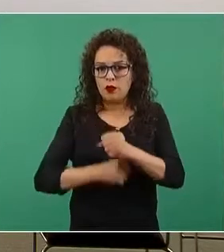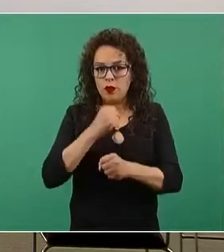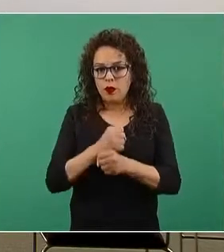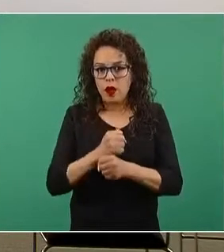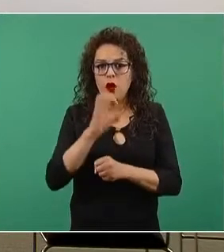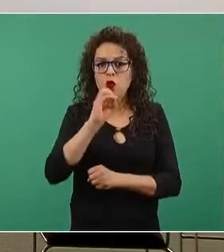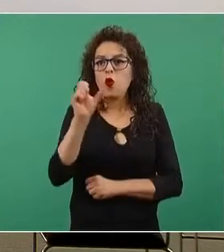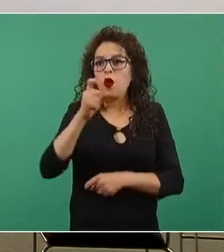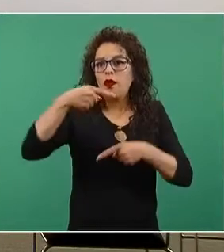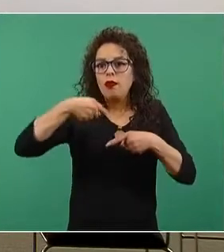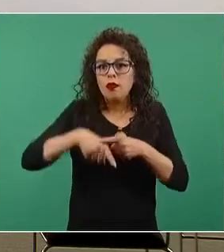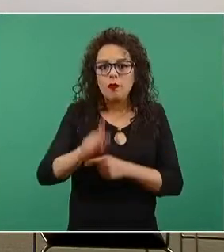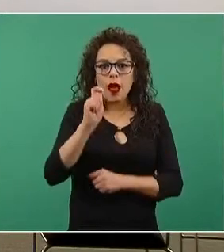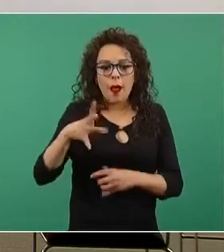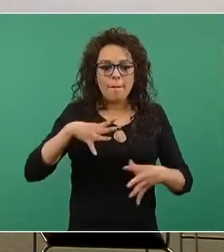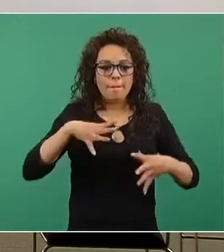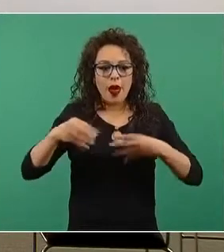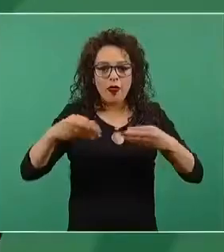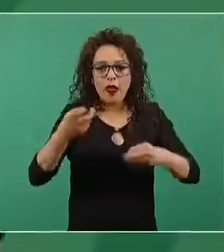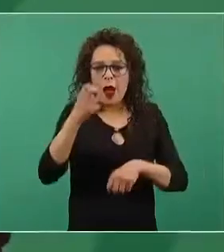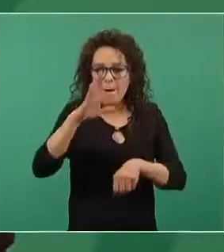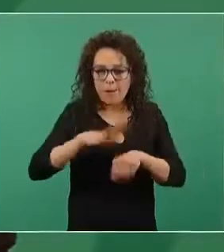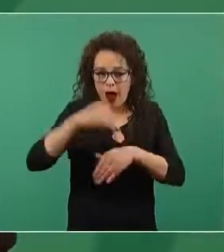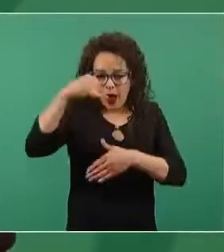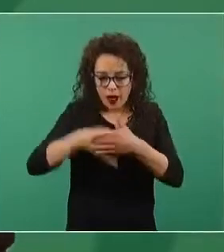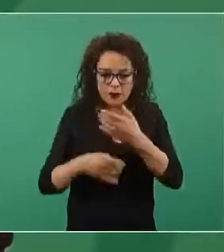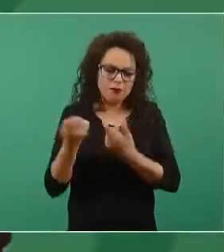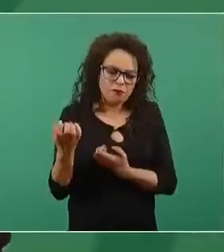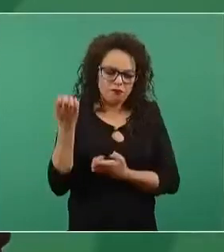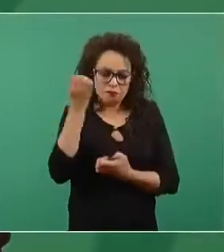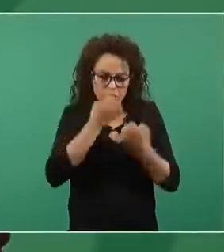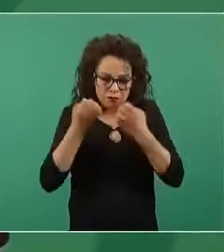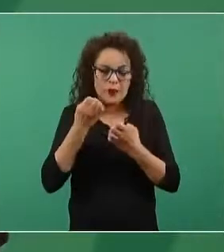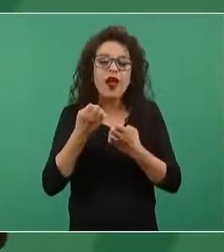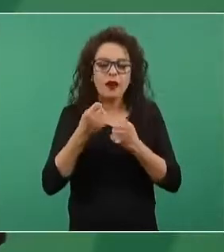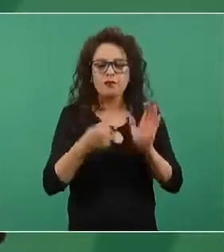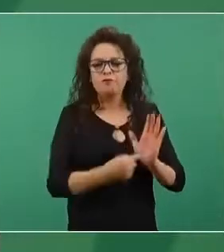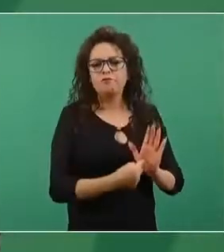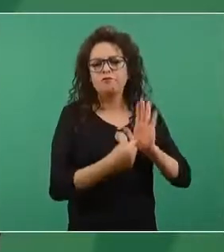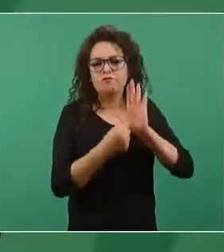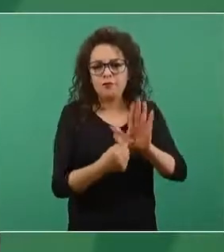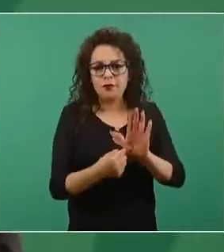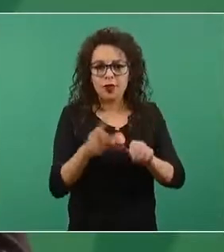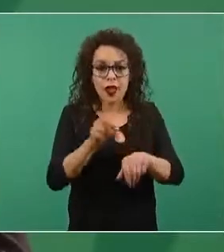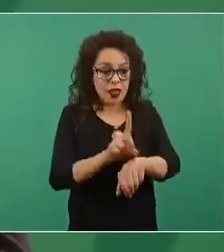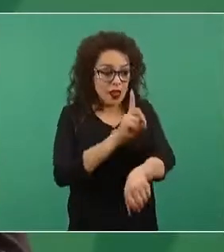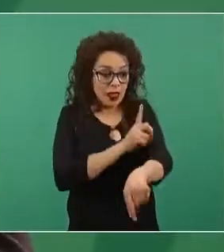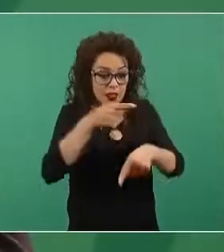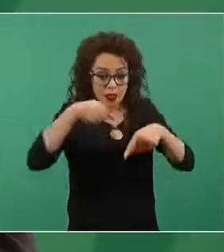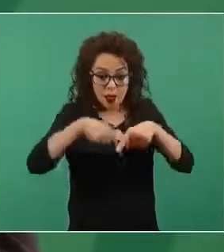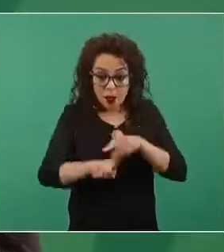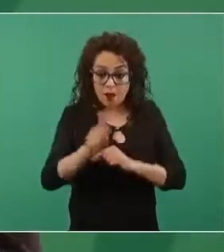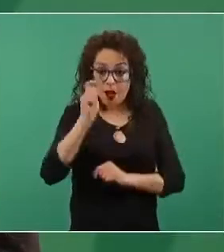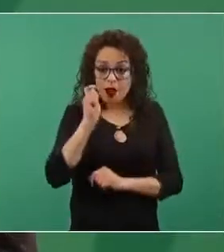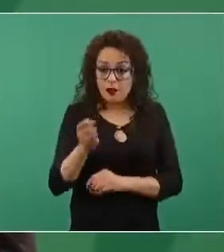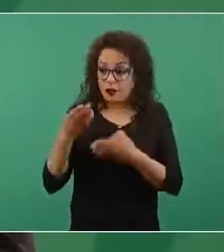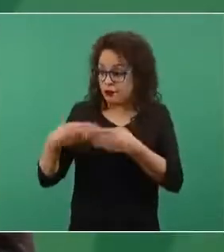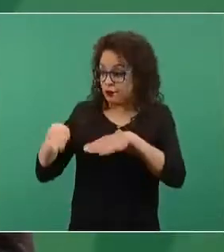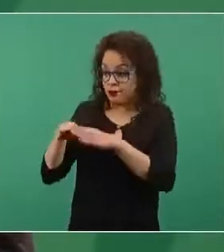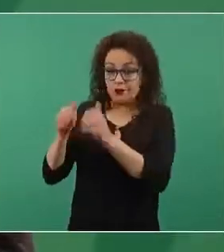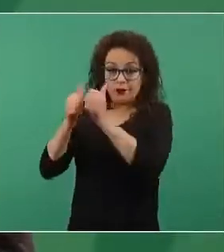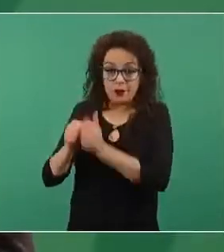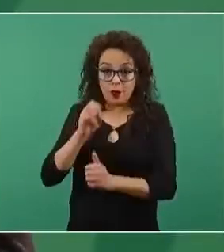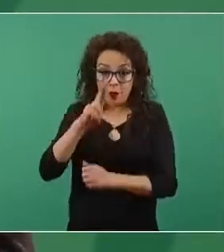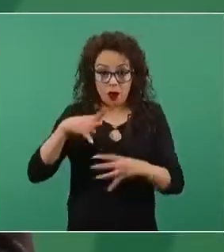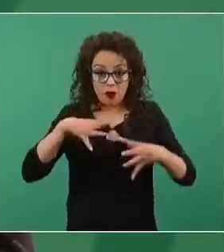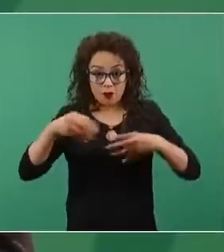de la pandemia, desde un análisis descriptivo muy básico desde el inicio del confinamiento al día de hoy, para que observemos o el público en